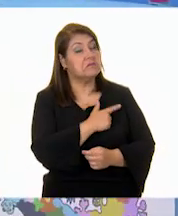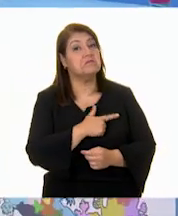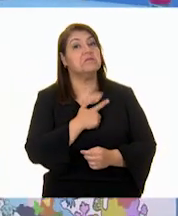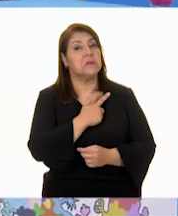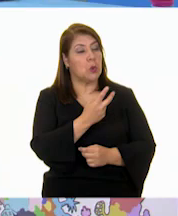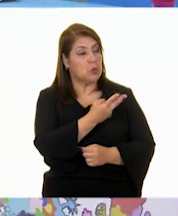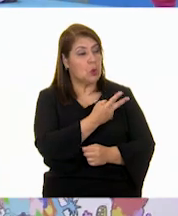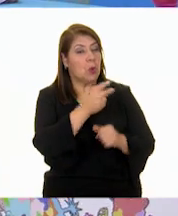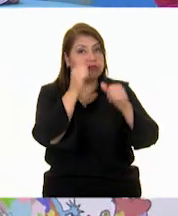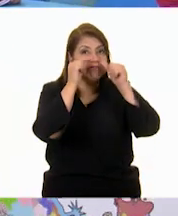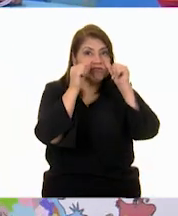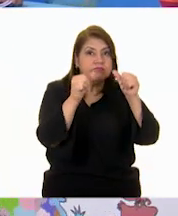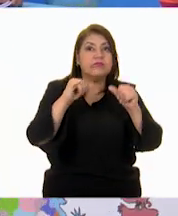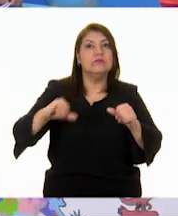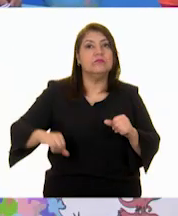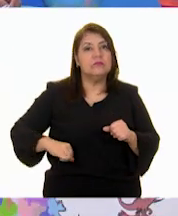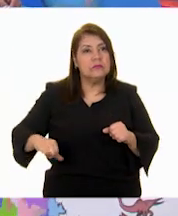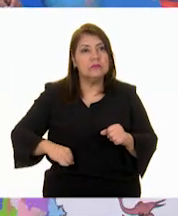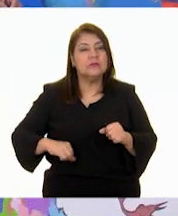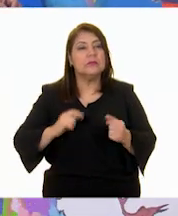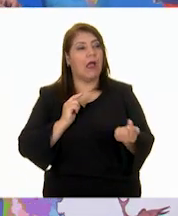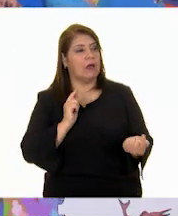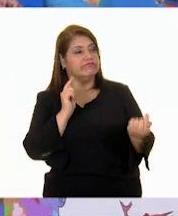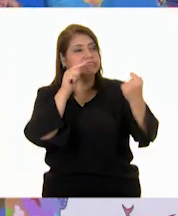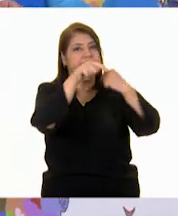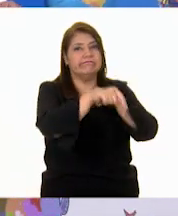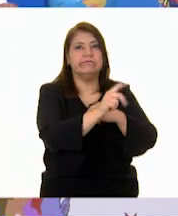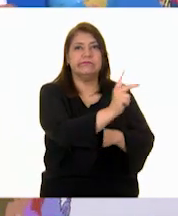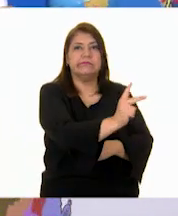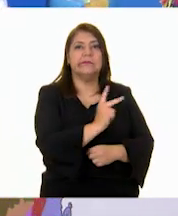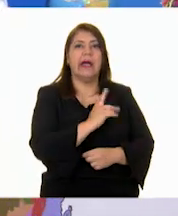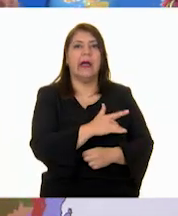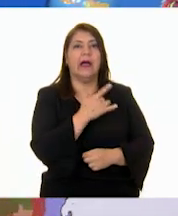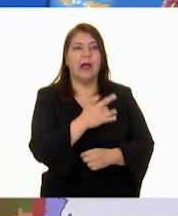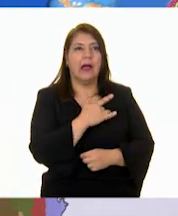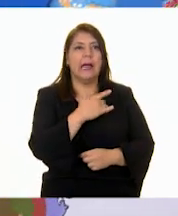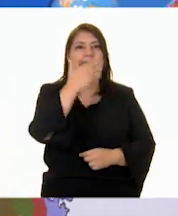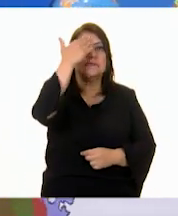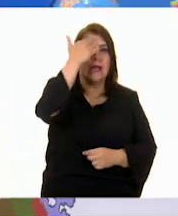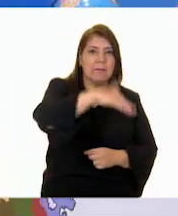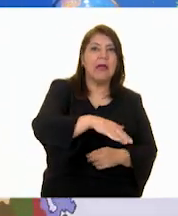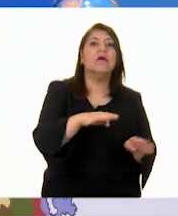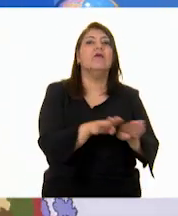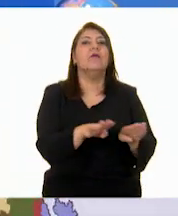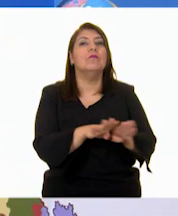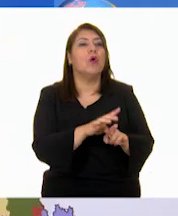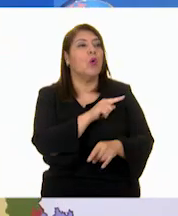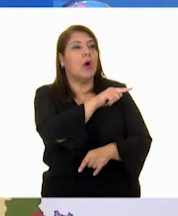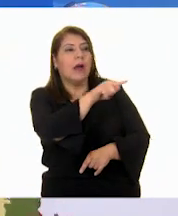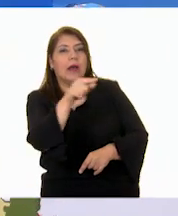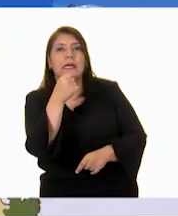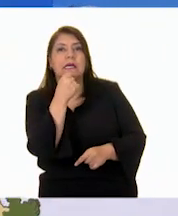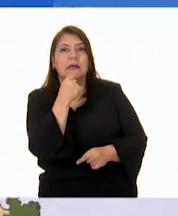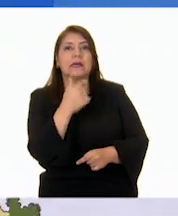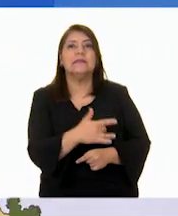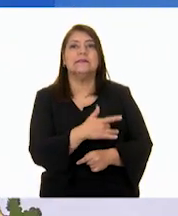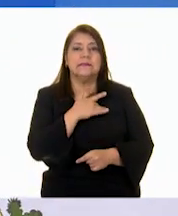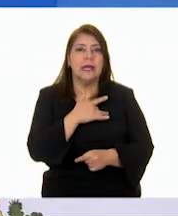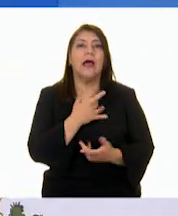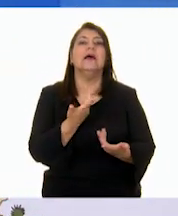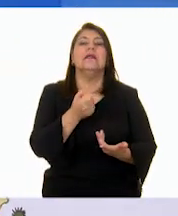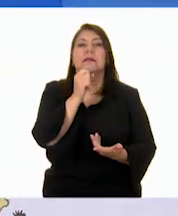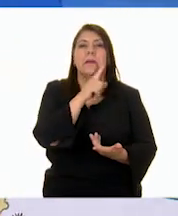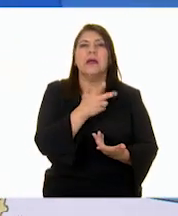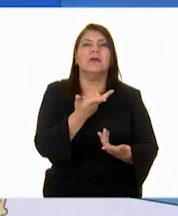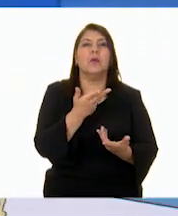sensibilidad y su interés por ponerse en el lugar de los otros a partir de saber cómo se sienten y qué posibilidades tienen, en